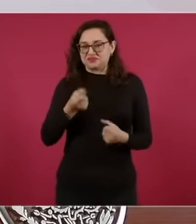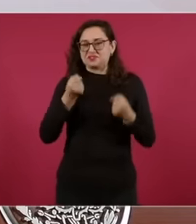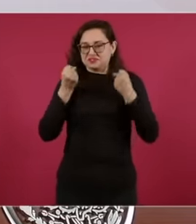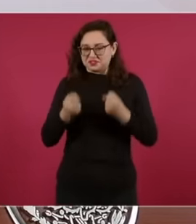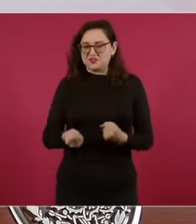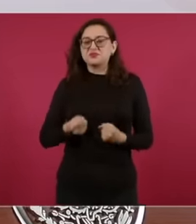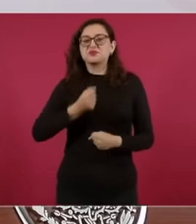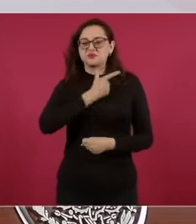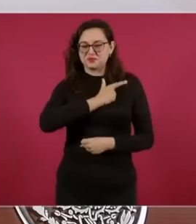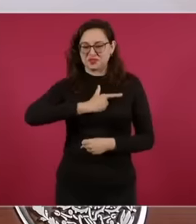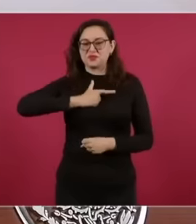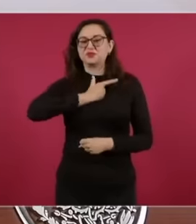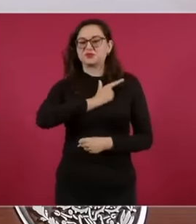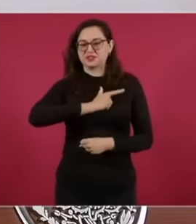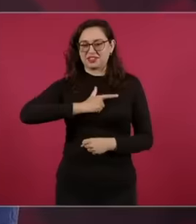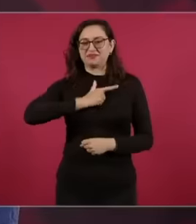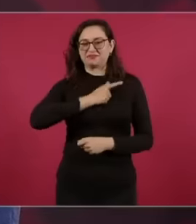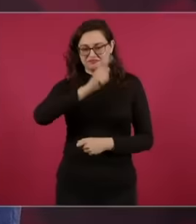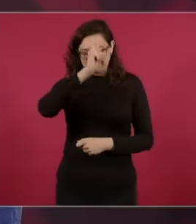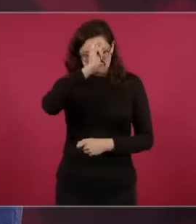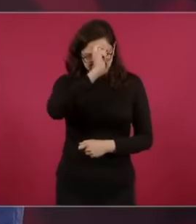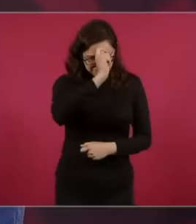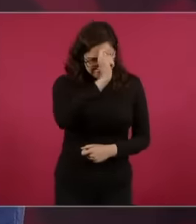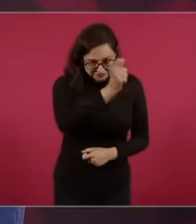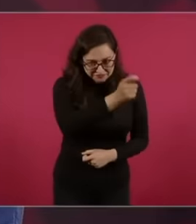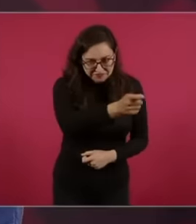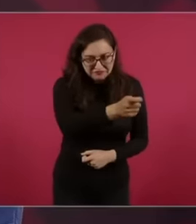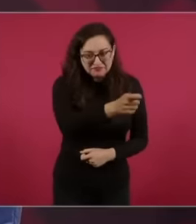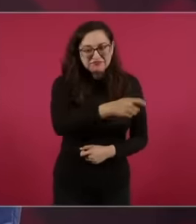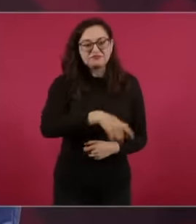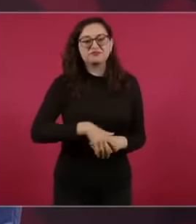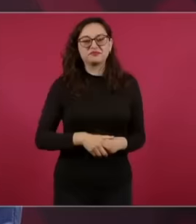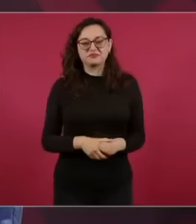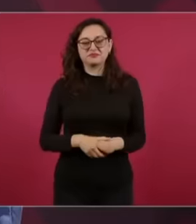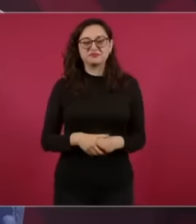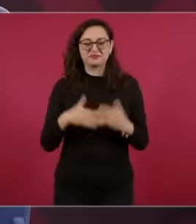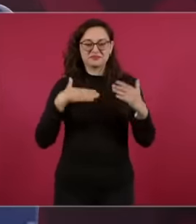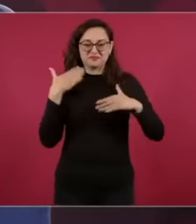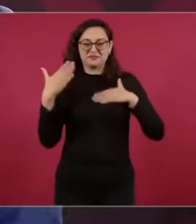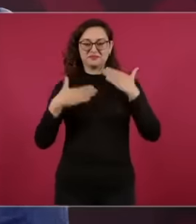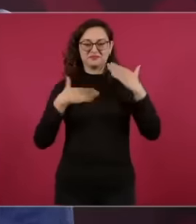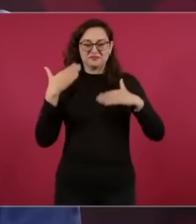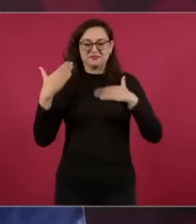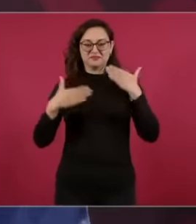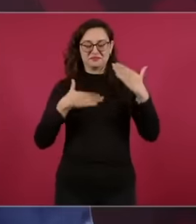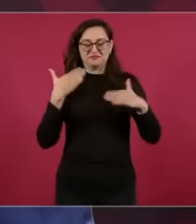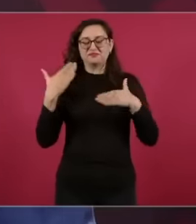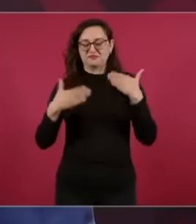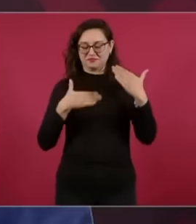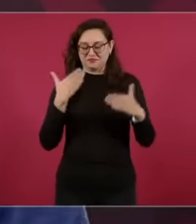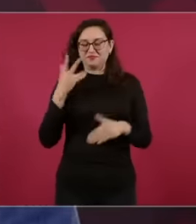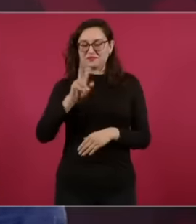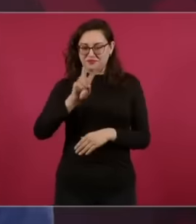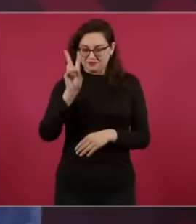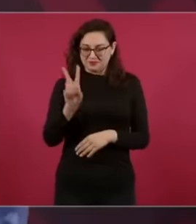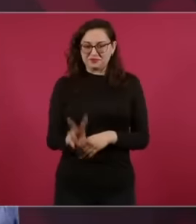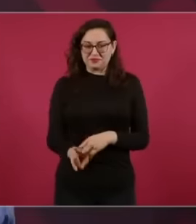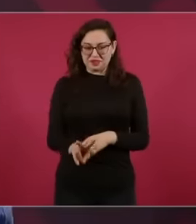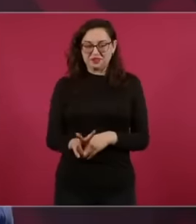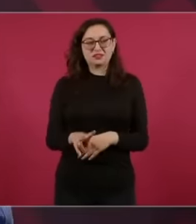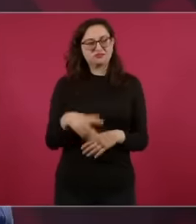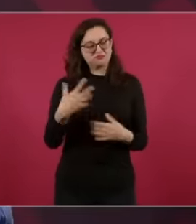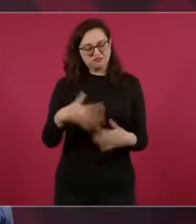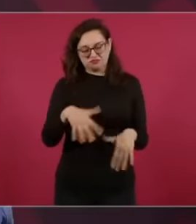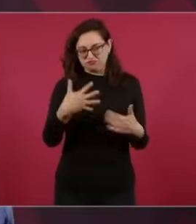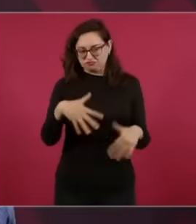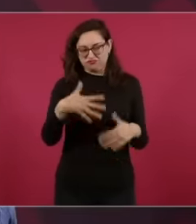va a gustar mucho el homenaje. Lo van a celebrar, porque lo tienen muy, muy, muy